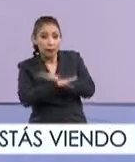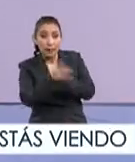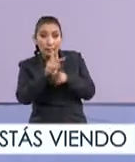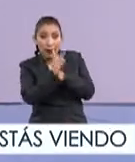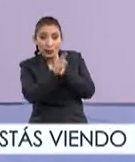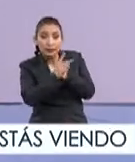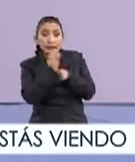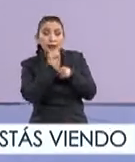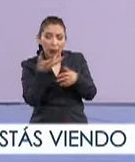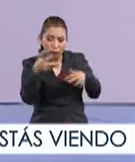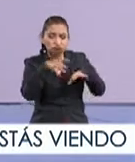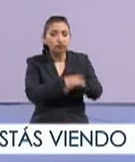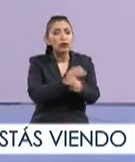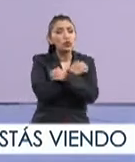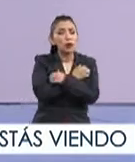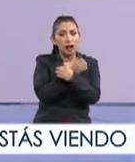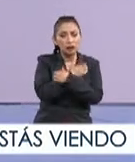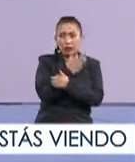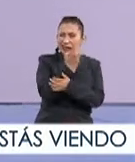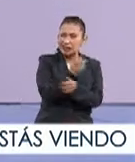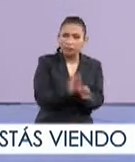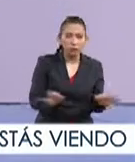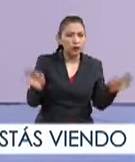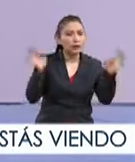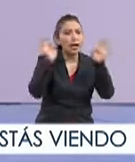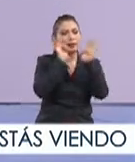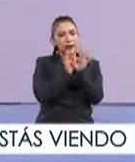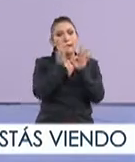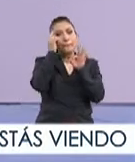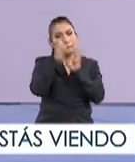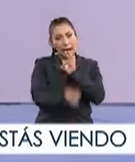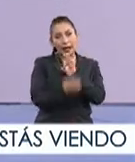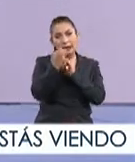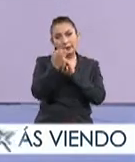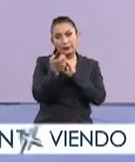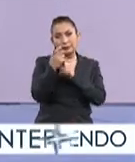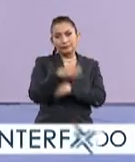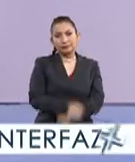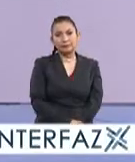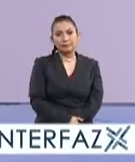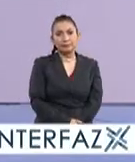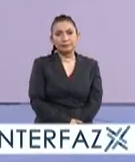integración en el sistema educativo juega un papel fundamental para este fin.